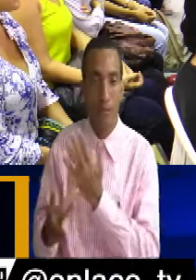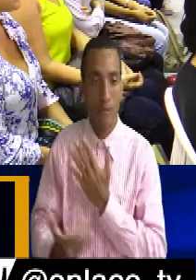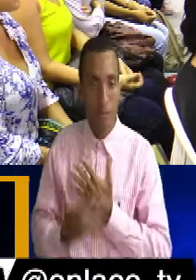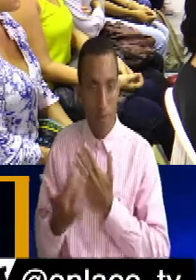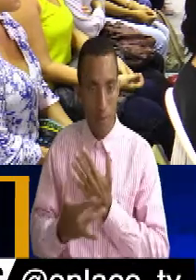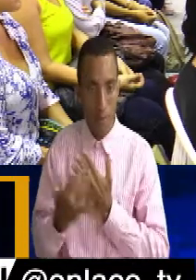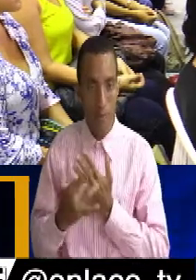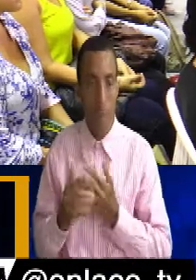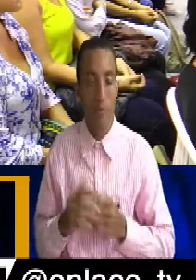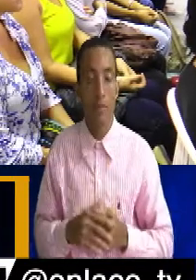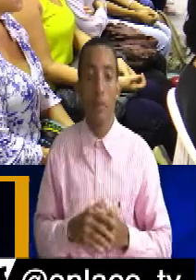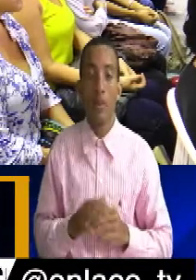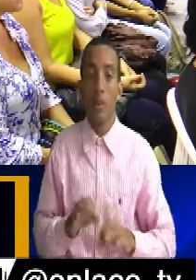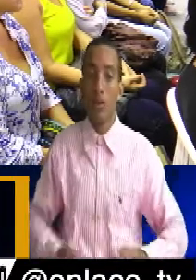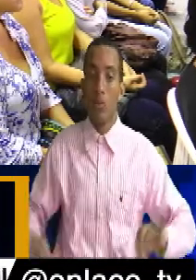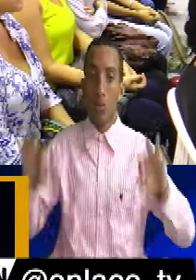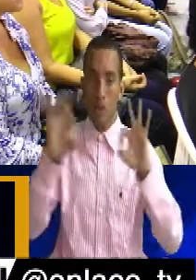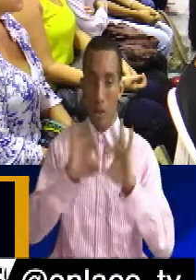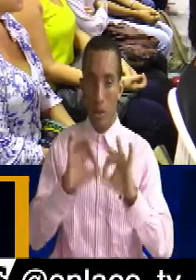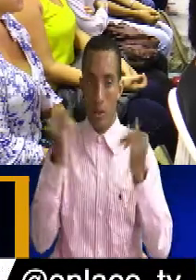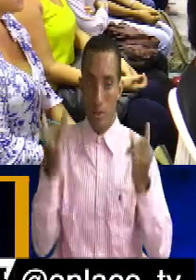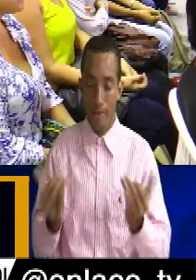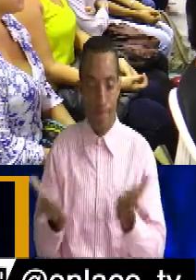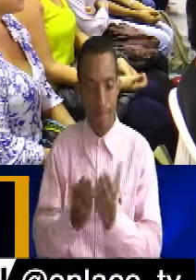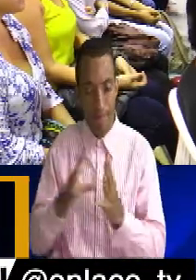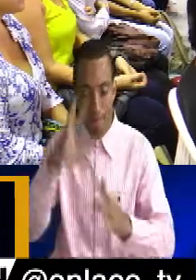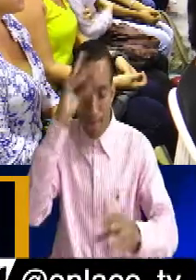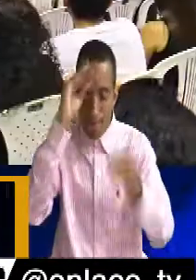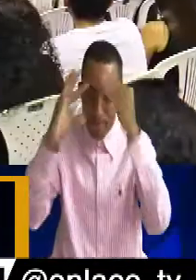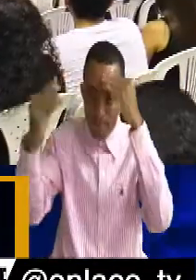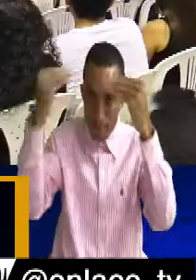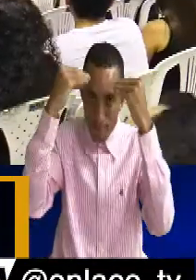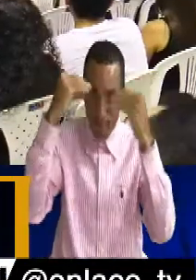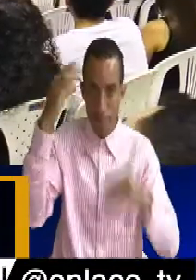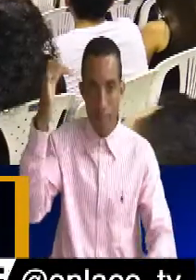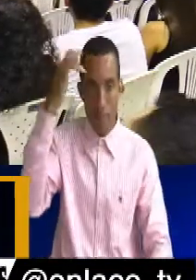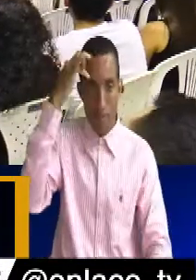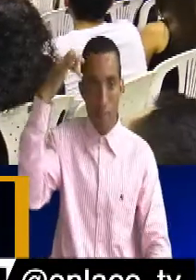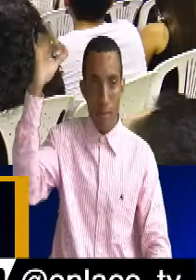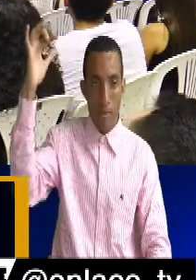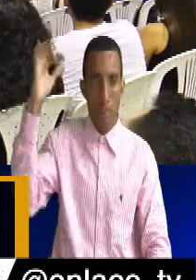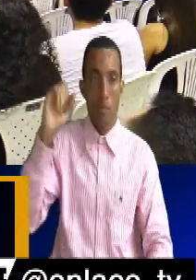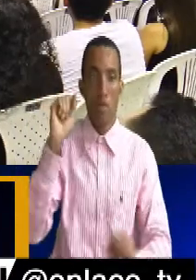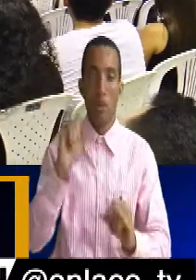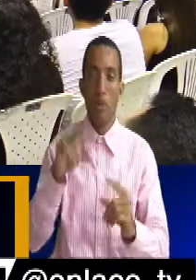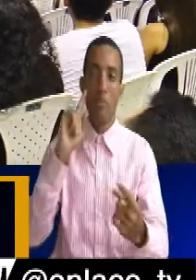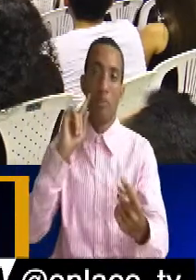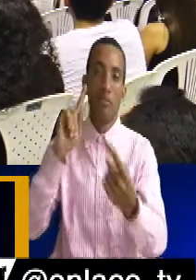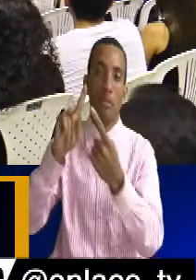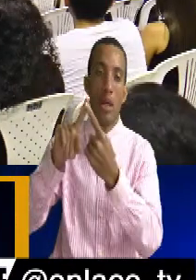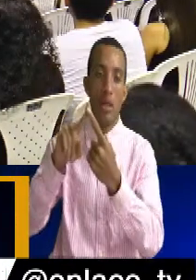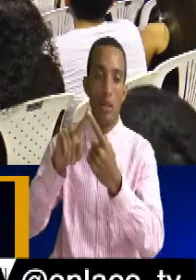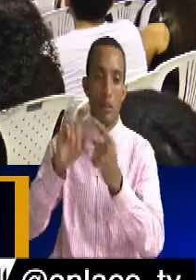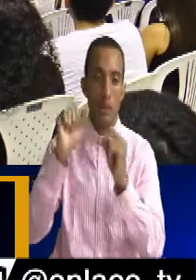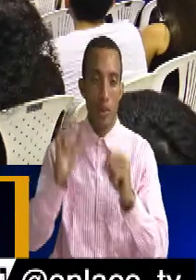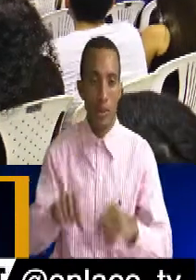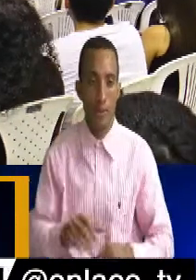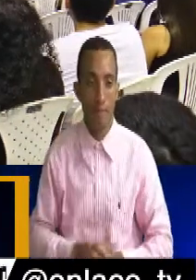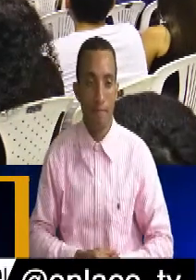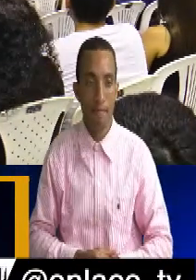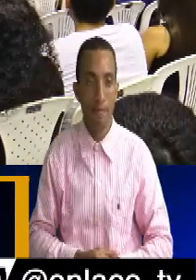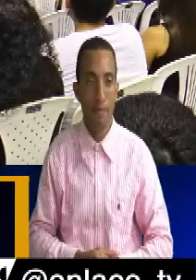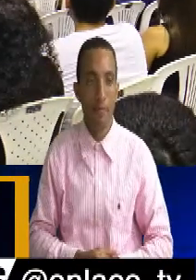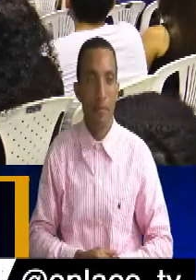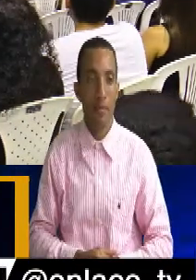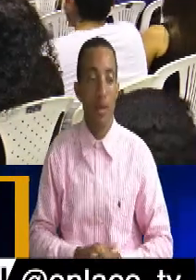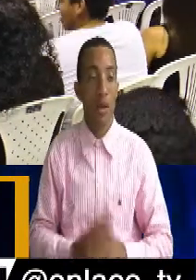este importante beneficio de poder prepararse, profesionalizarse y, pues bueno, cumplir su meta de vida, su propósito de vida. Hay que aclarar una